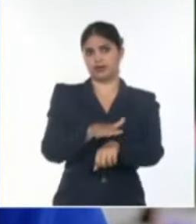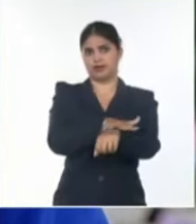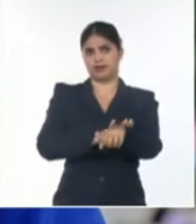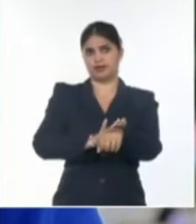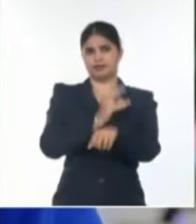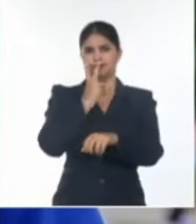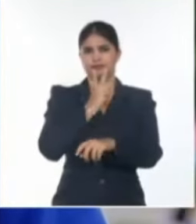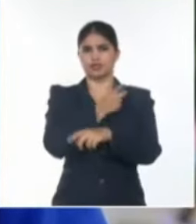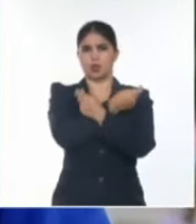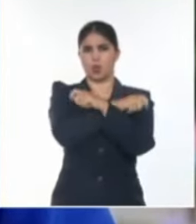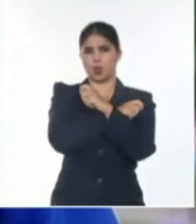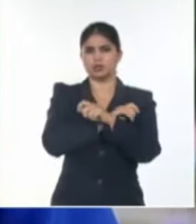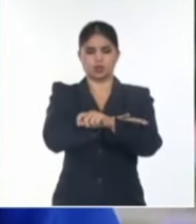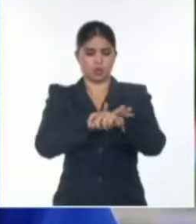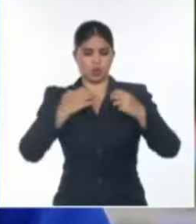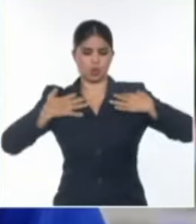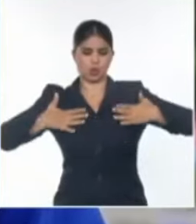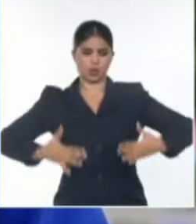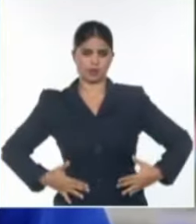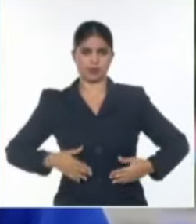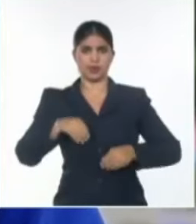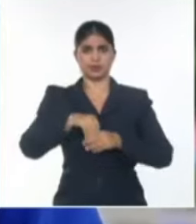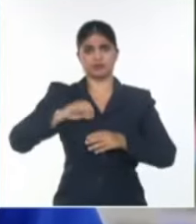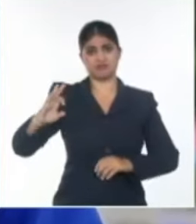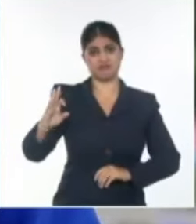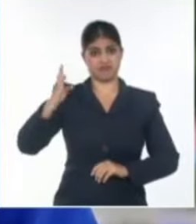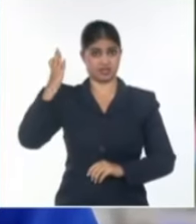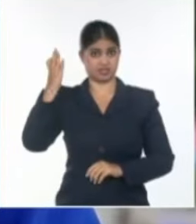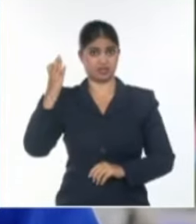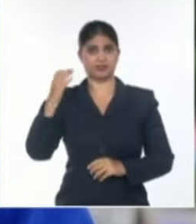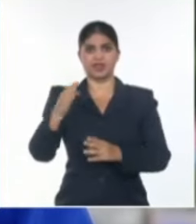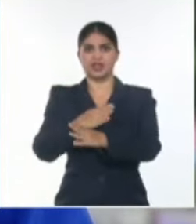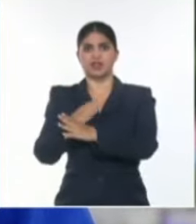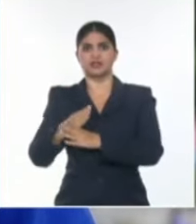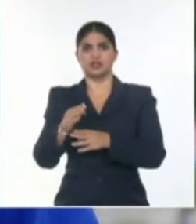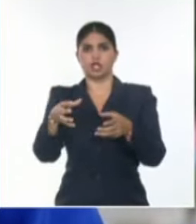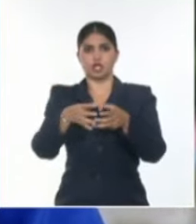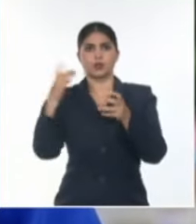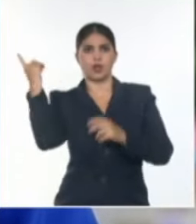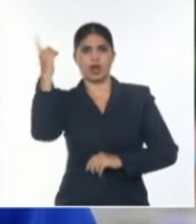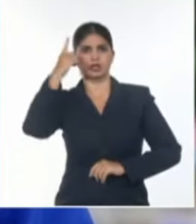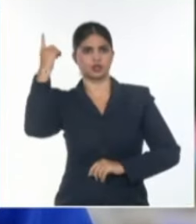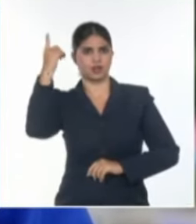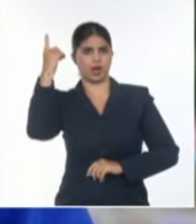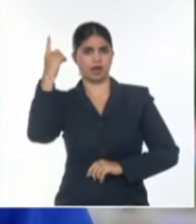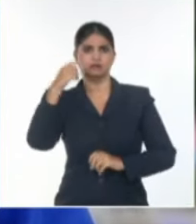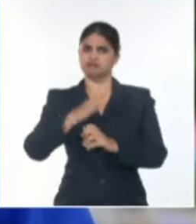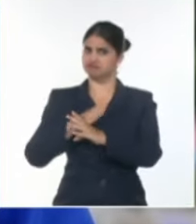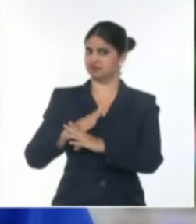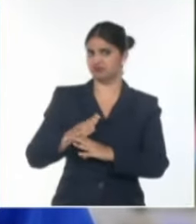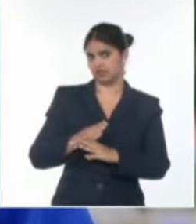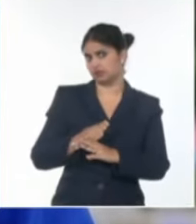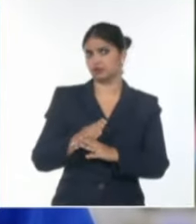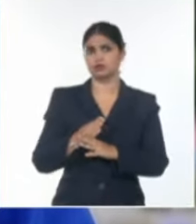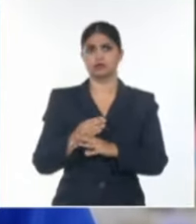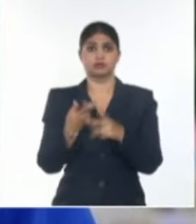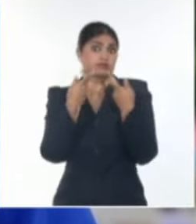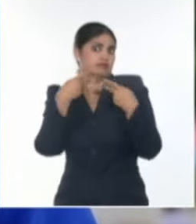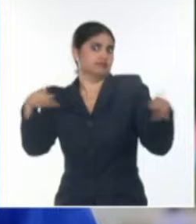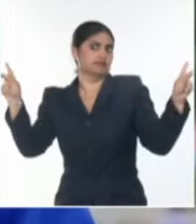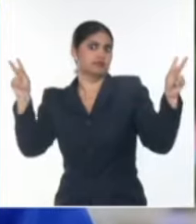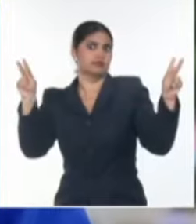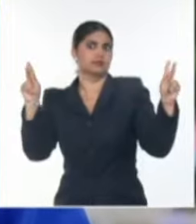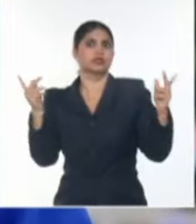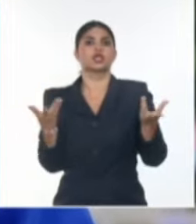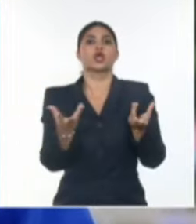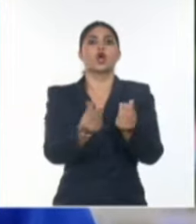del propio Francia se encuentran varias selecciones nacionales nuestras de gran nivel que se encuentran acompañando